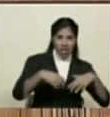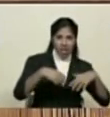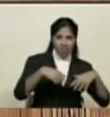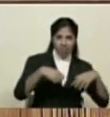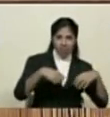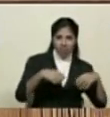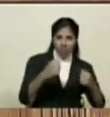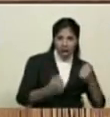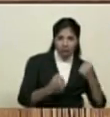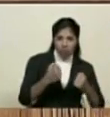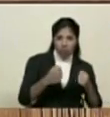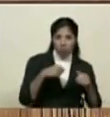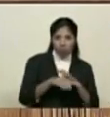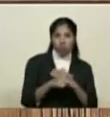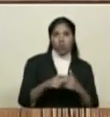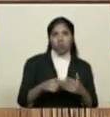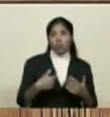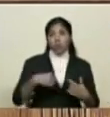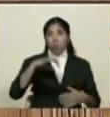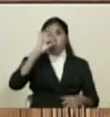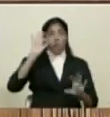nada, al que sembraron.